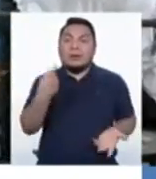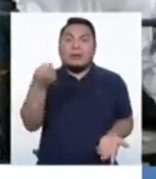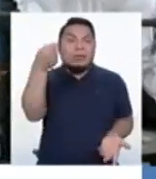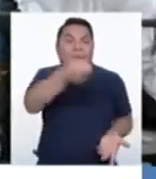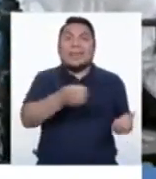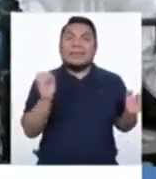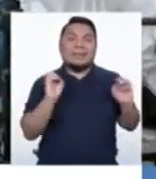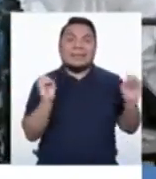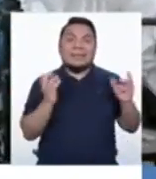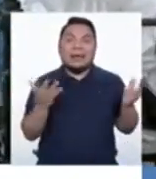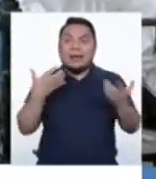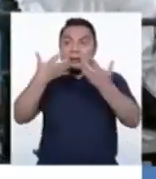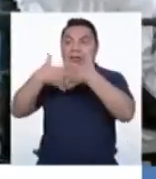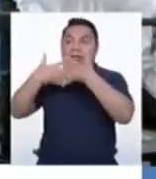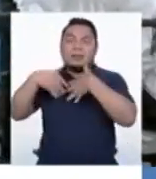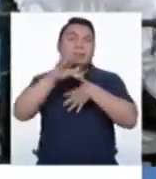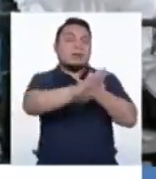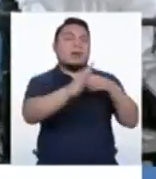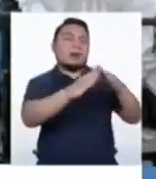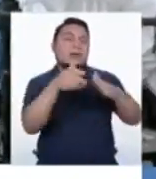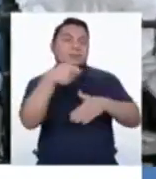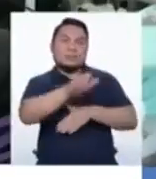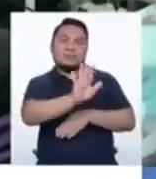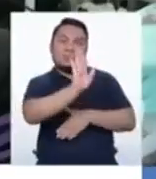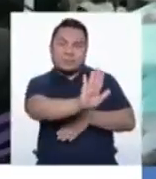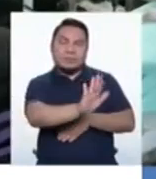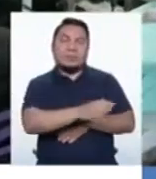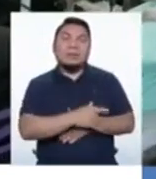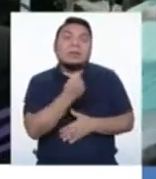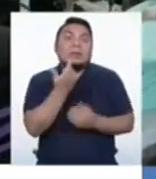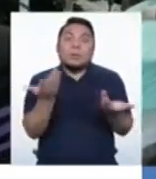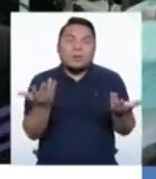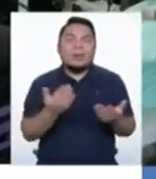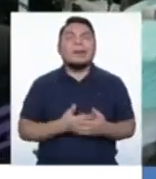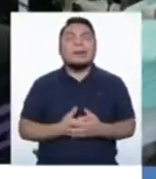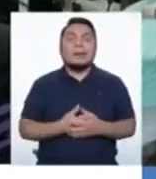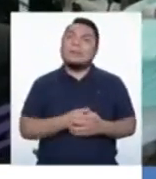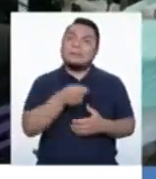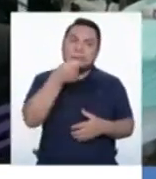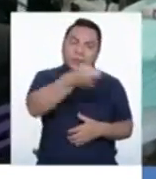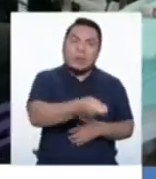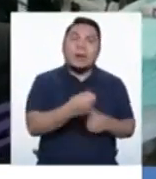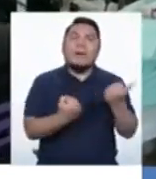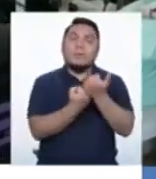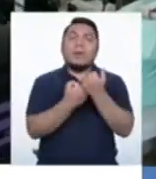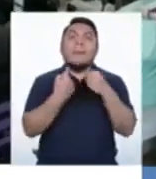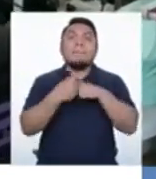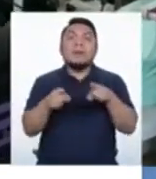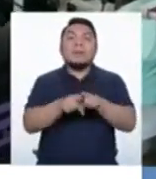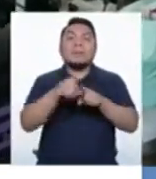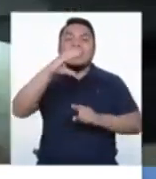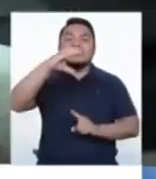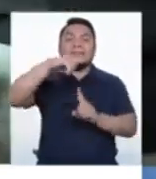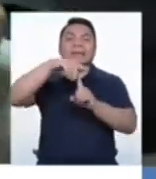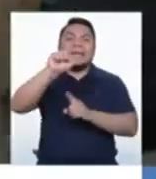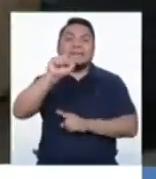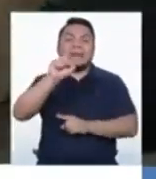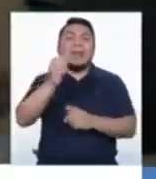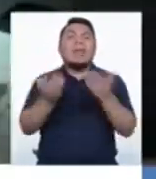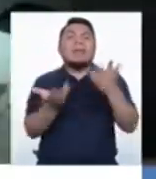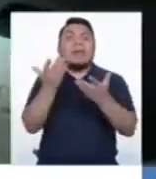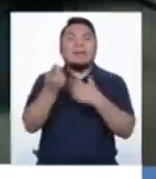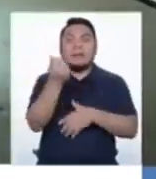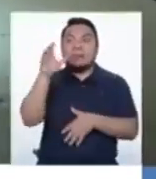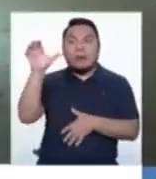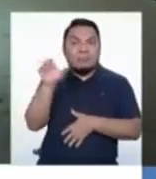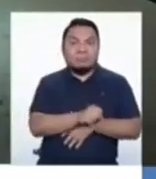ningún ingreso. Además, se ha hablado también de la posibilidad de liberar la CTS hasta un sueldo, una remuneración del trabajador, por cada